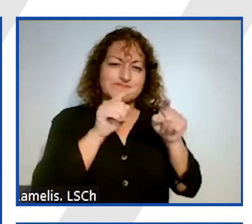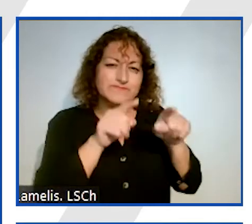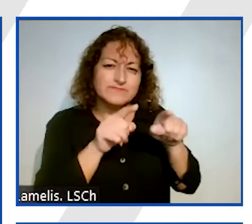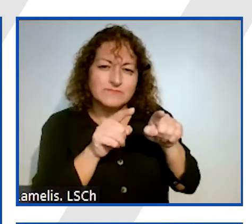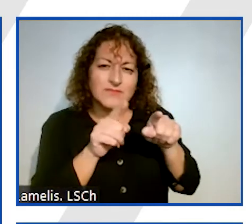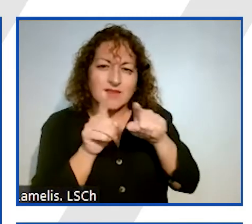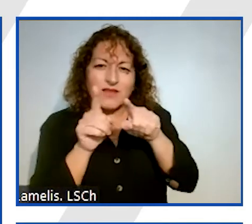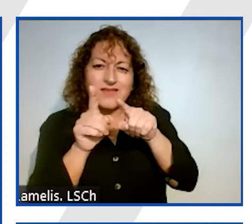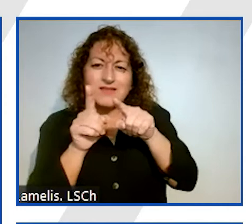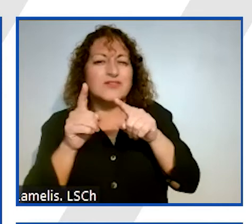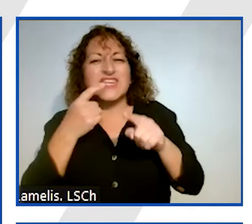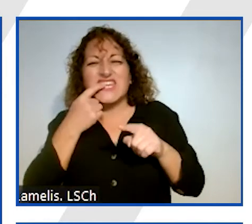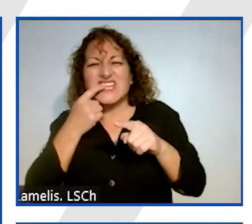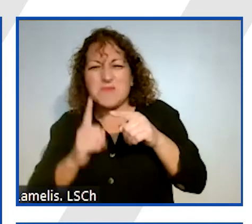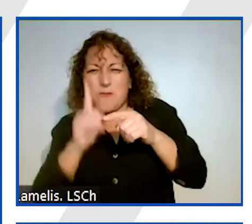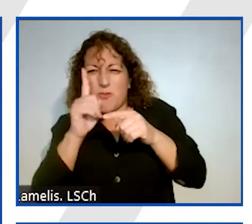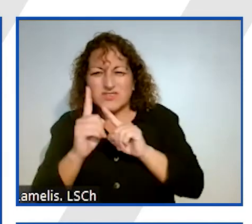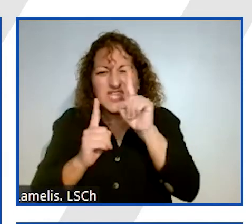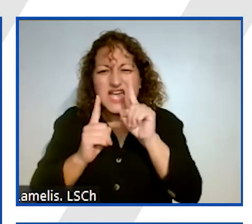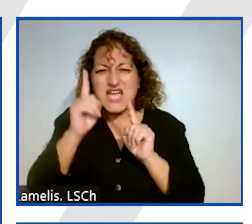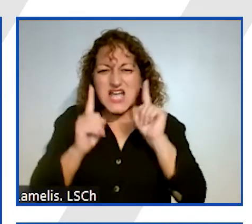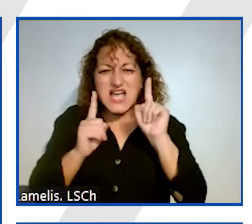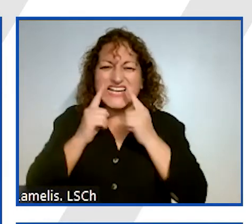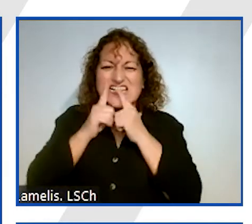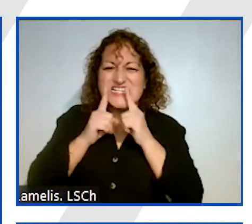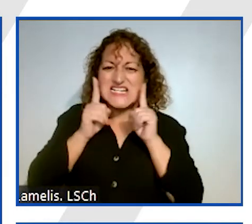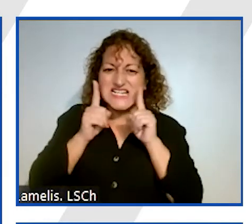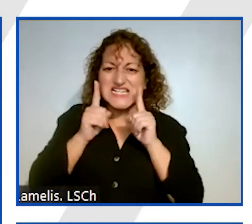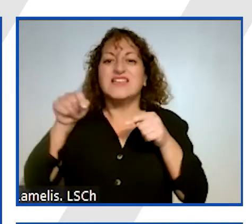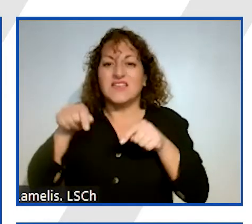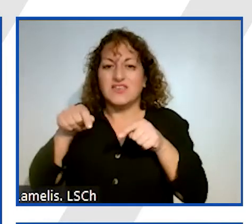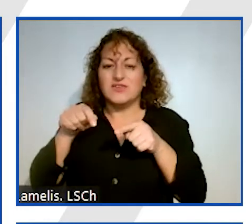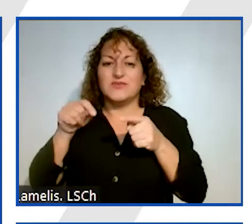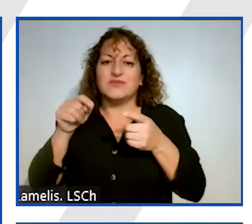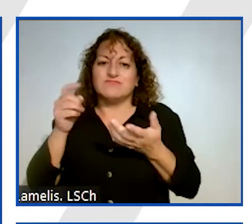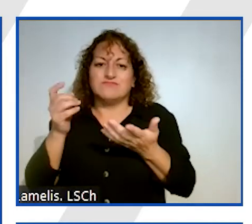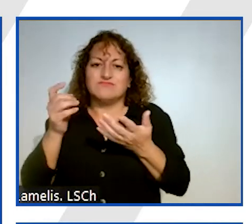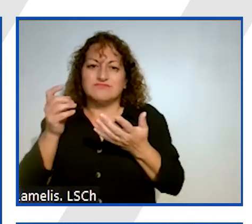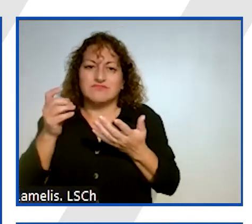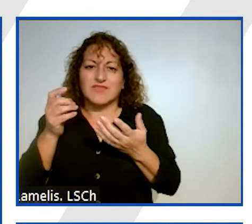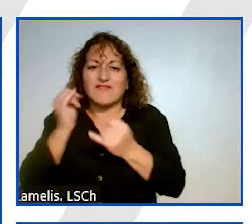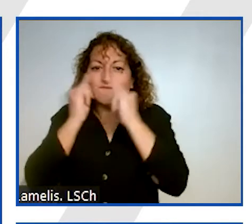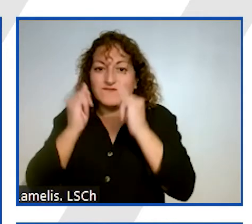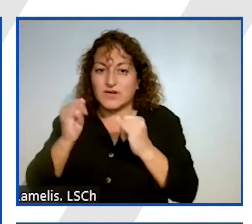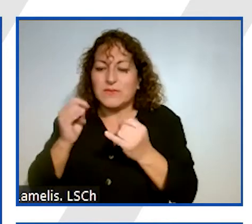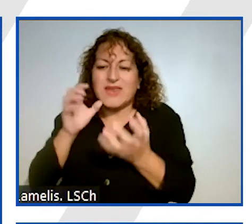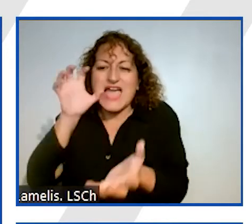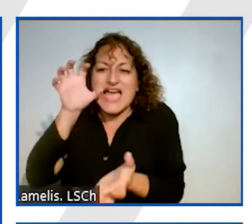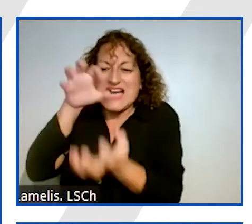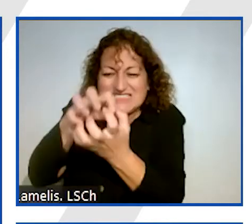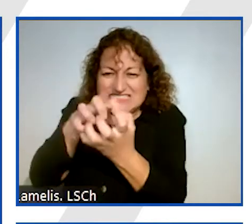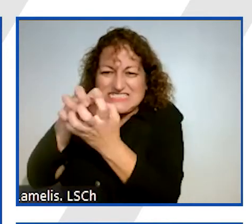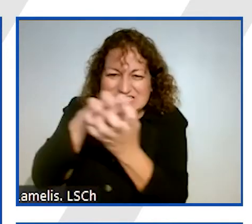dientes puntiagudos, que son quizás más familiares a los que tenemos en conocimiento, son dientes que están diseñados básicamente para sostener,